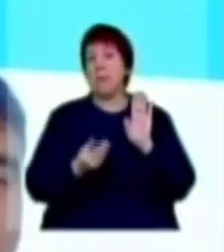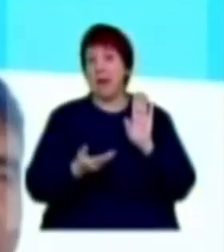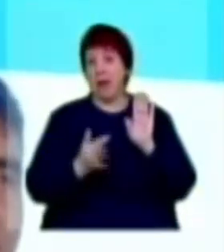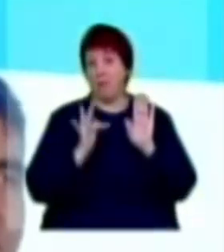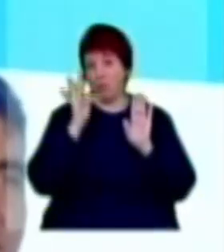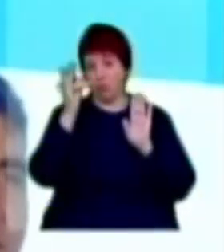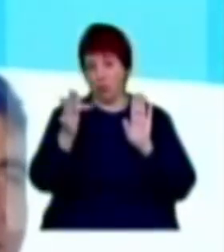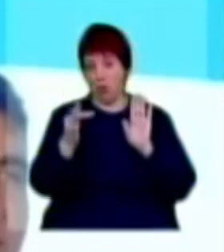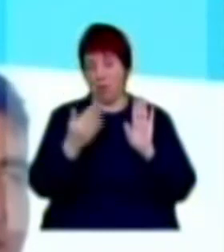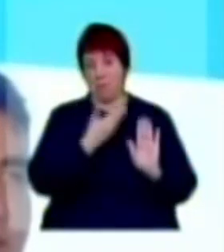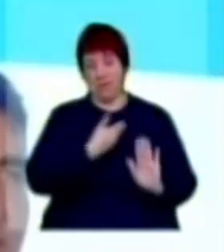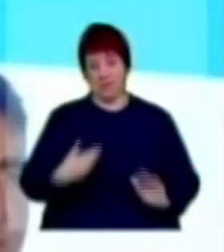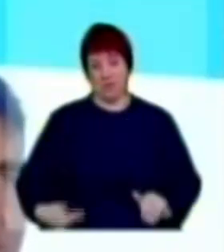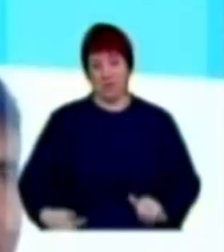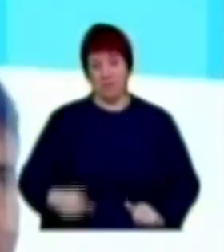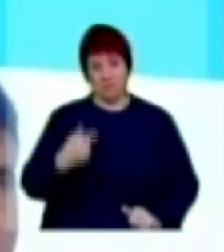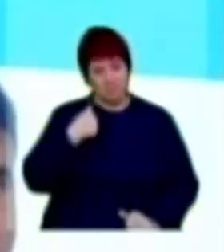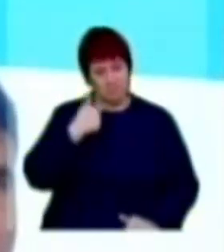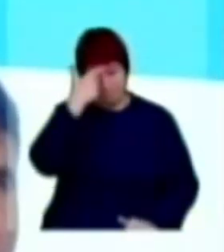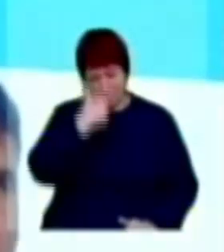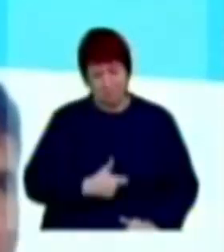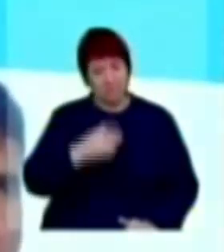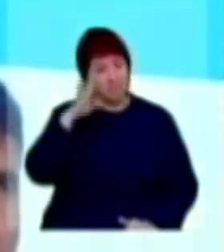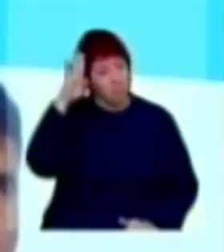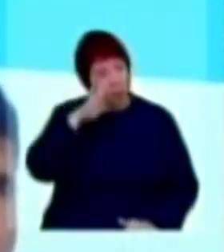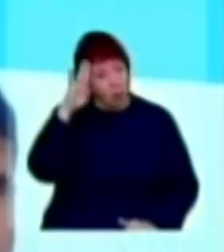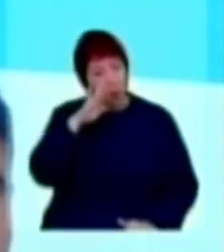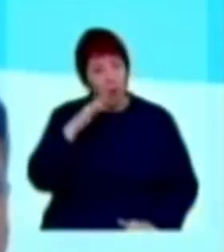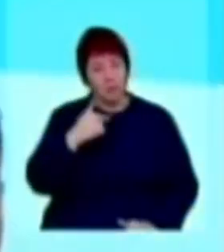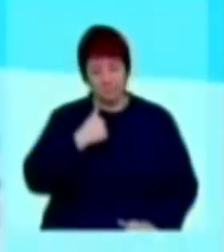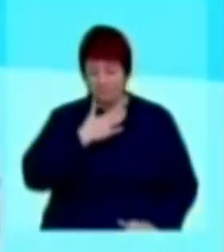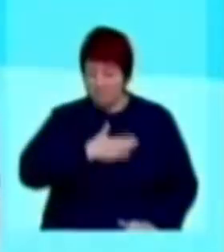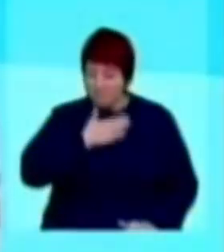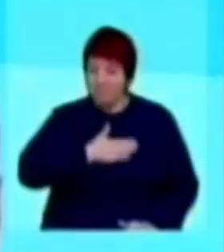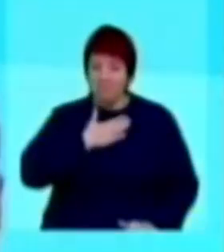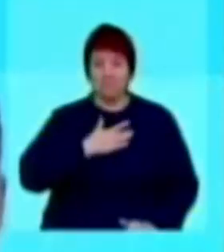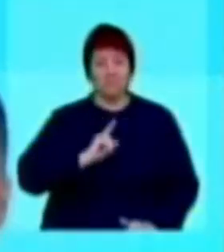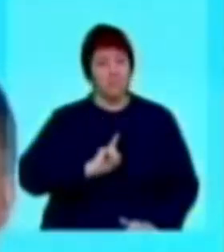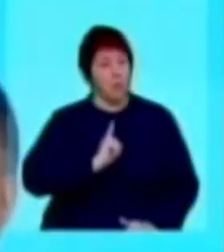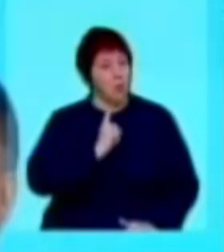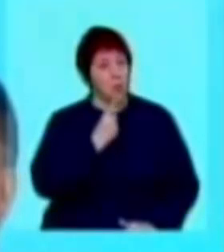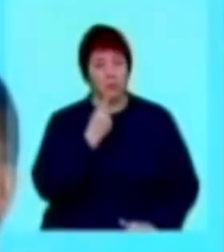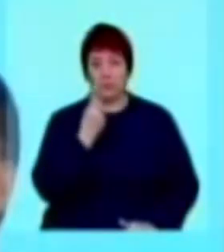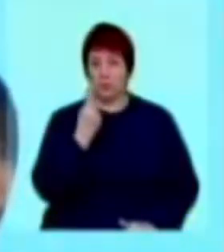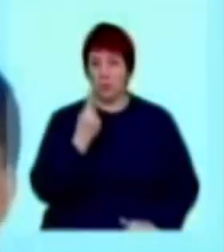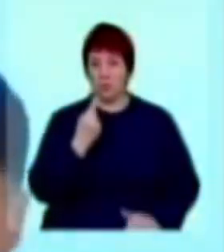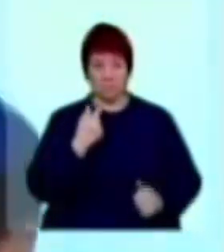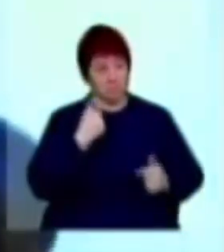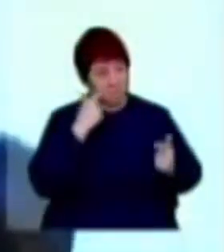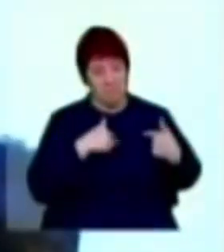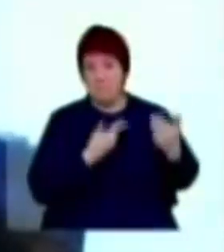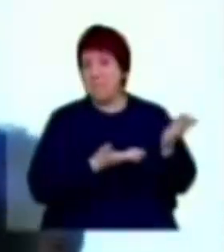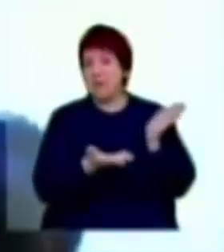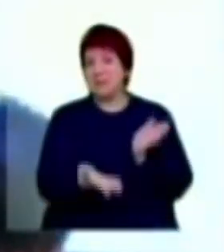izquierda superó los 400,000 votos fue la fuerza más votada y mejoró su último registro además de lograr cerrar